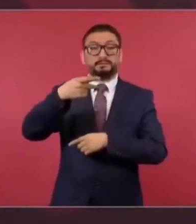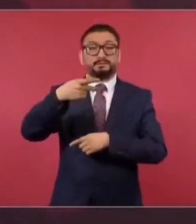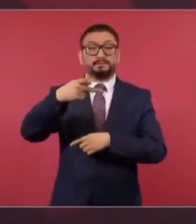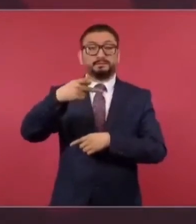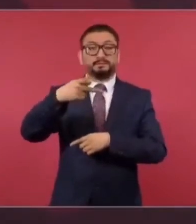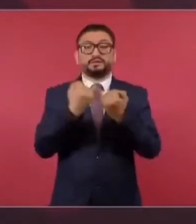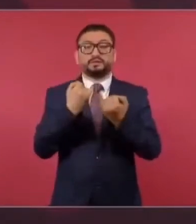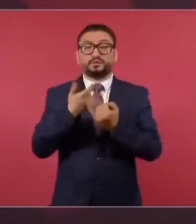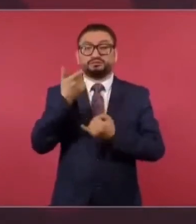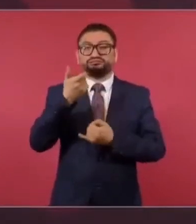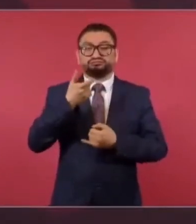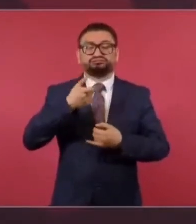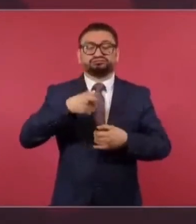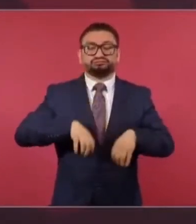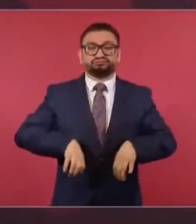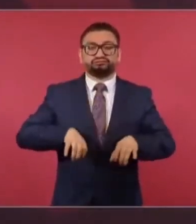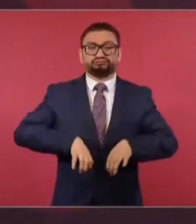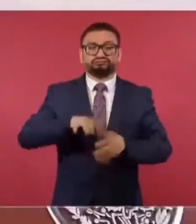de dinero.